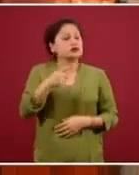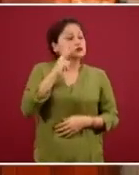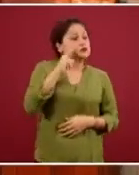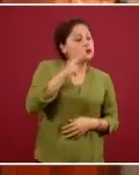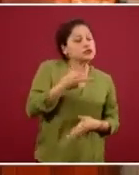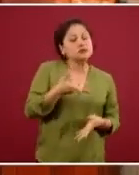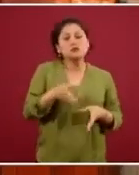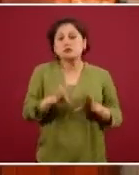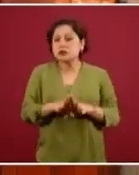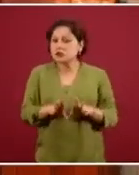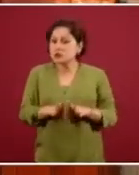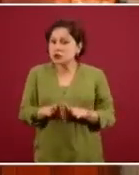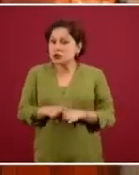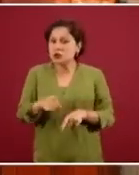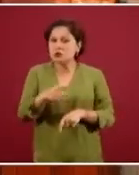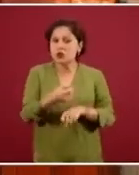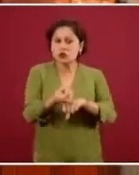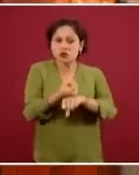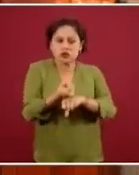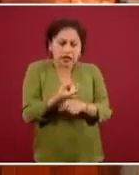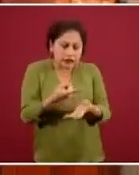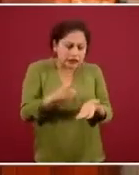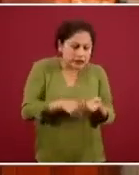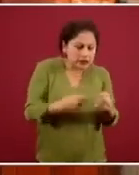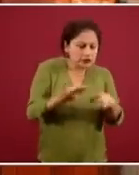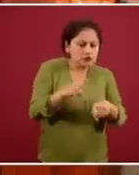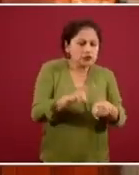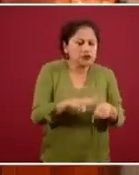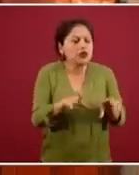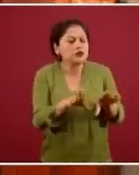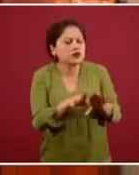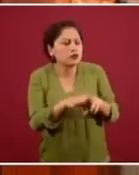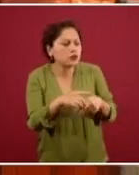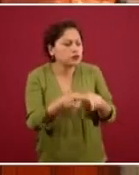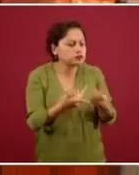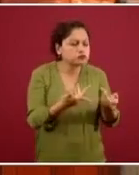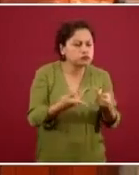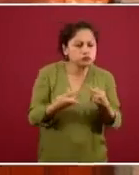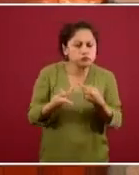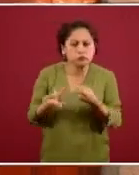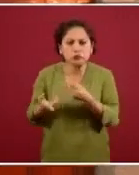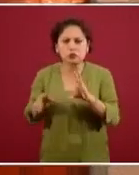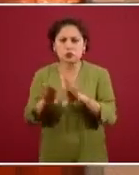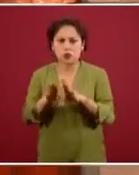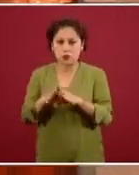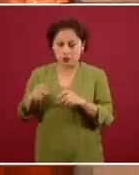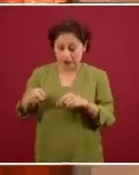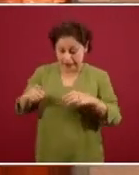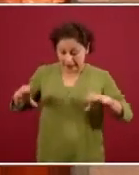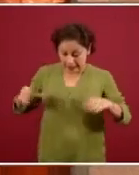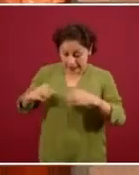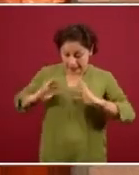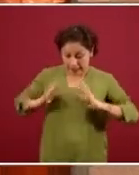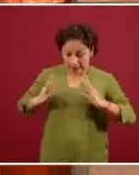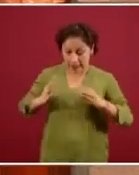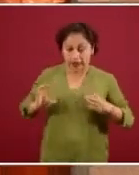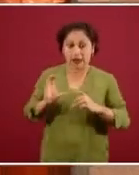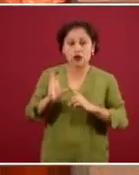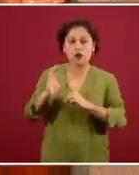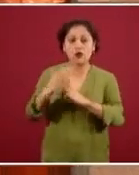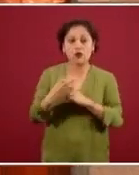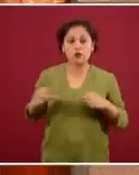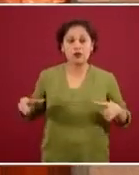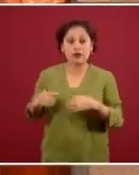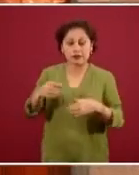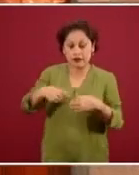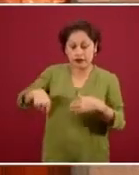cabo el sistema de sangre dentro de un hospital. Es el comité encargado de podernos advertir de efectos de la